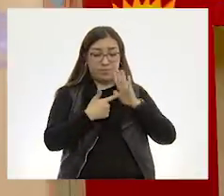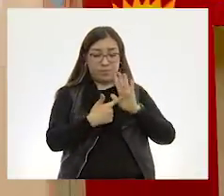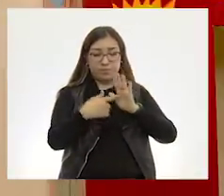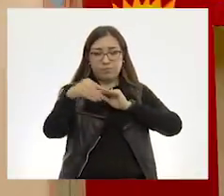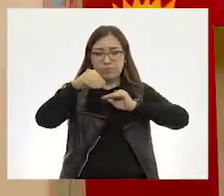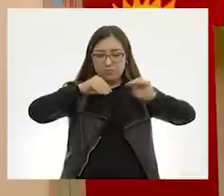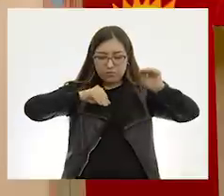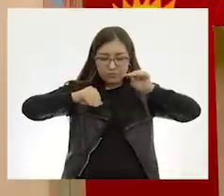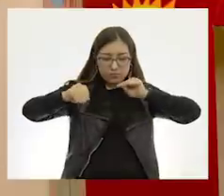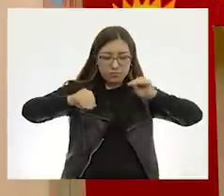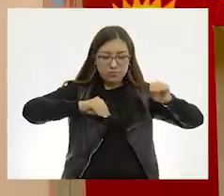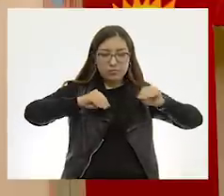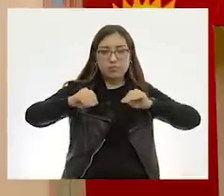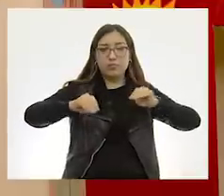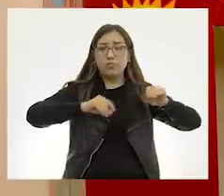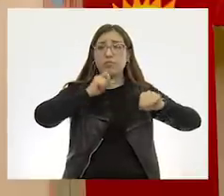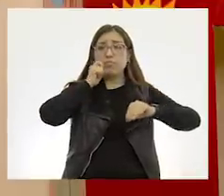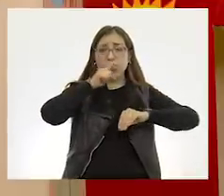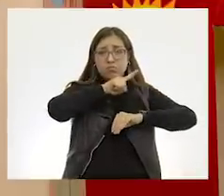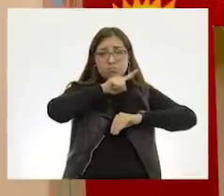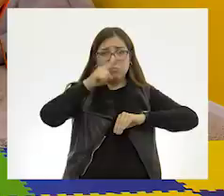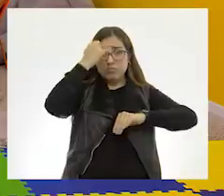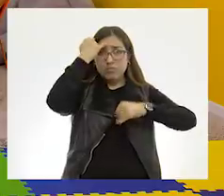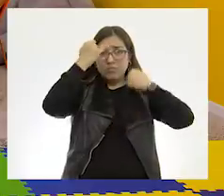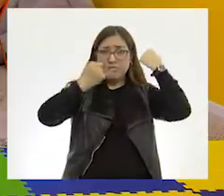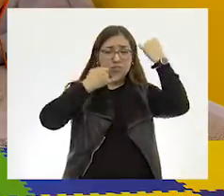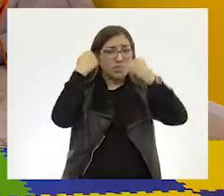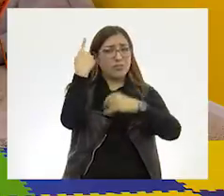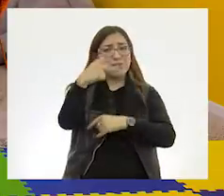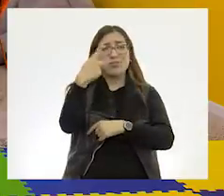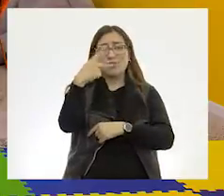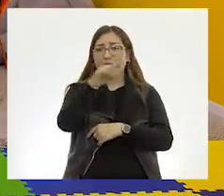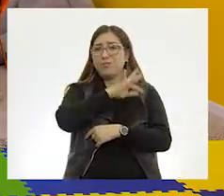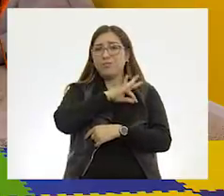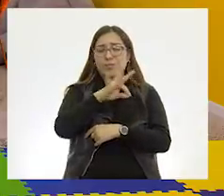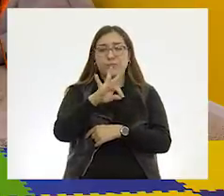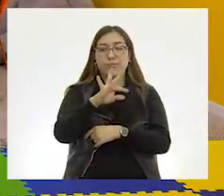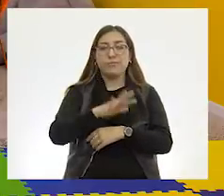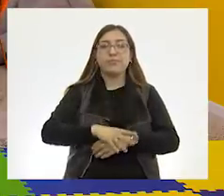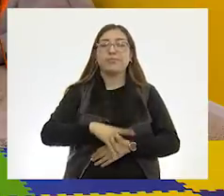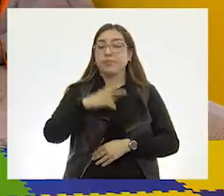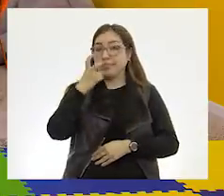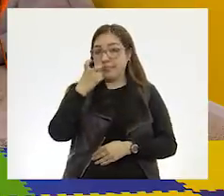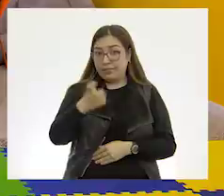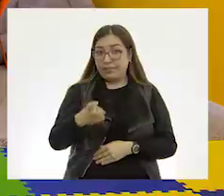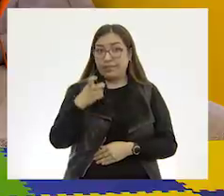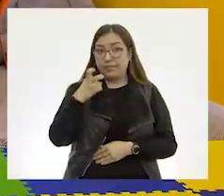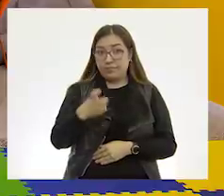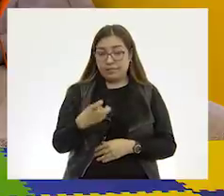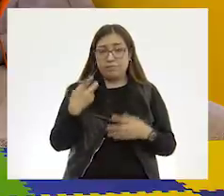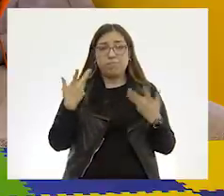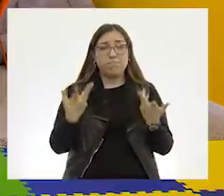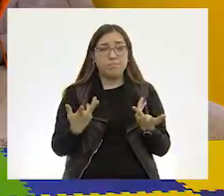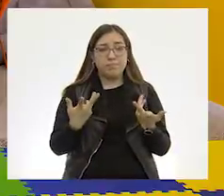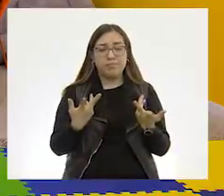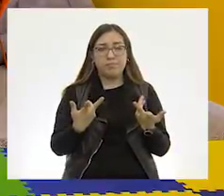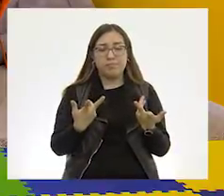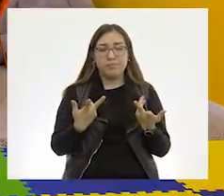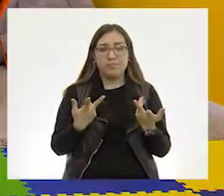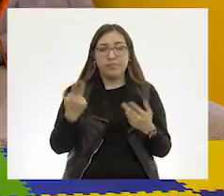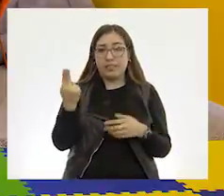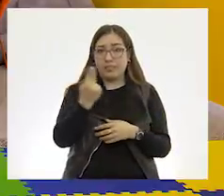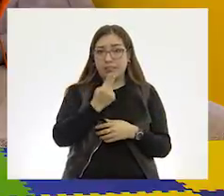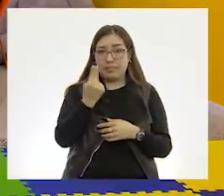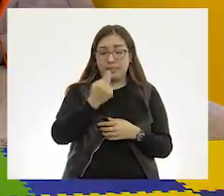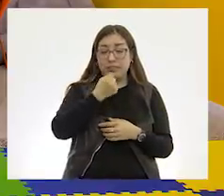también pueden inventar sus propias historias. Y para tener este tipo de experiencias, no es necesario que